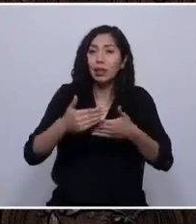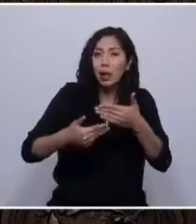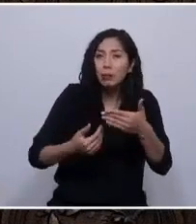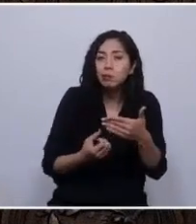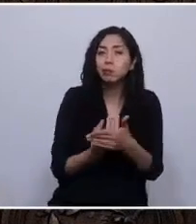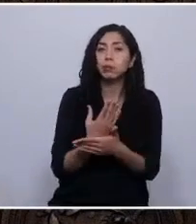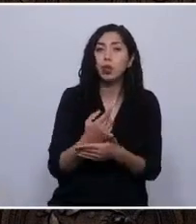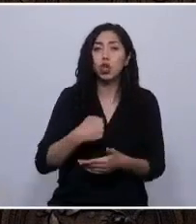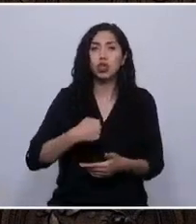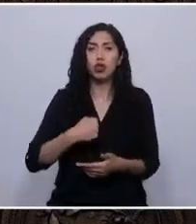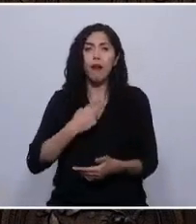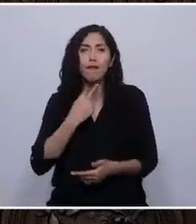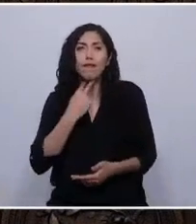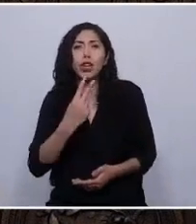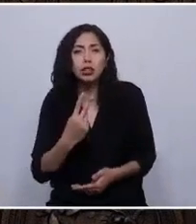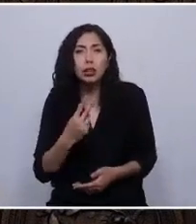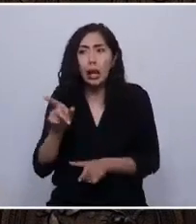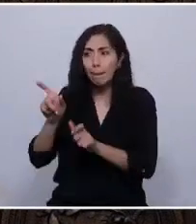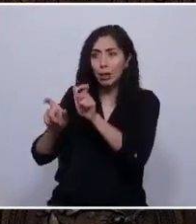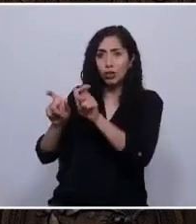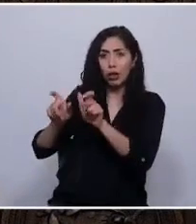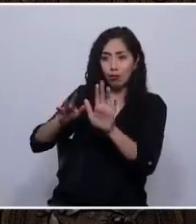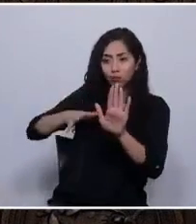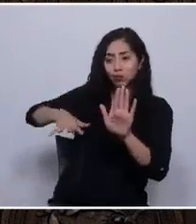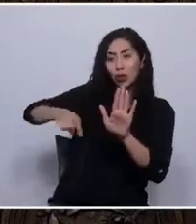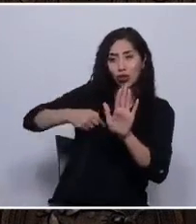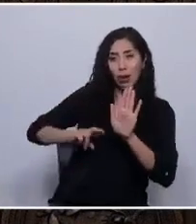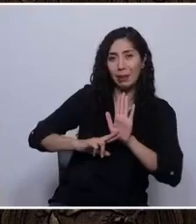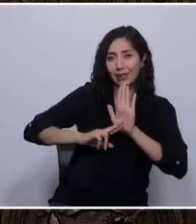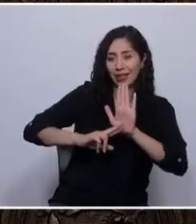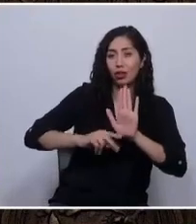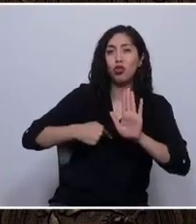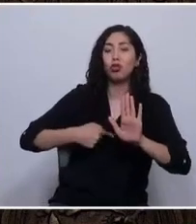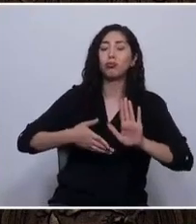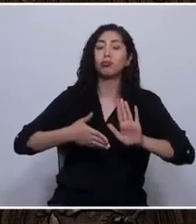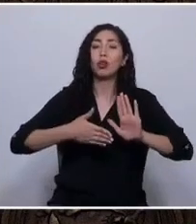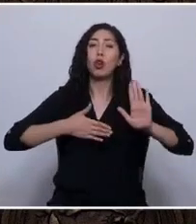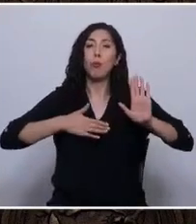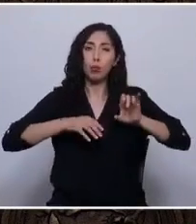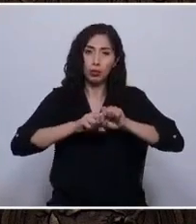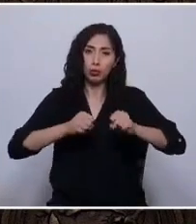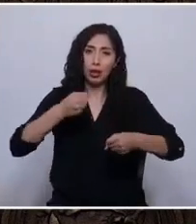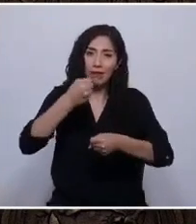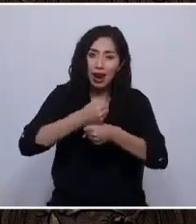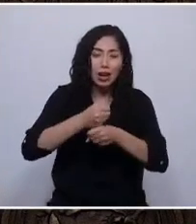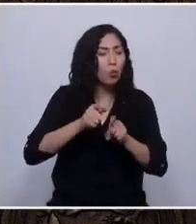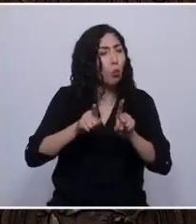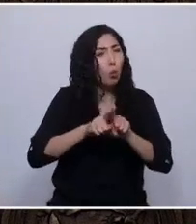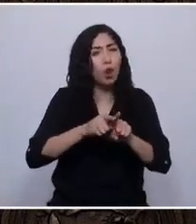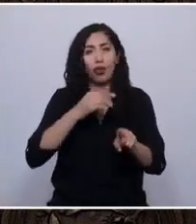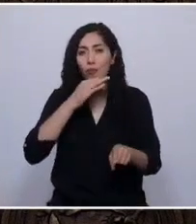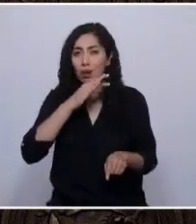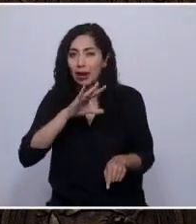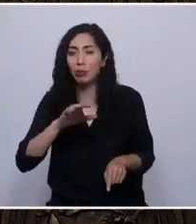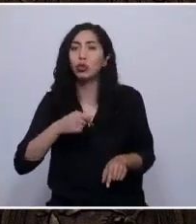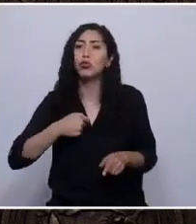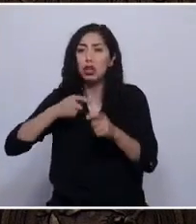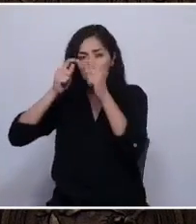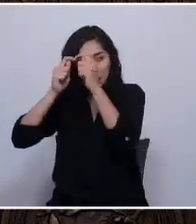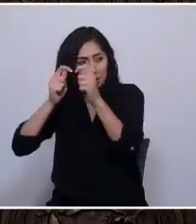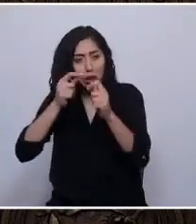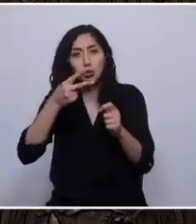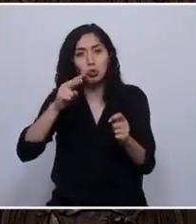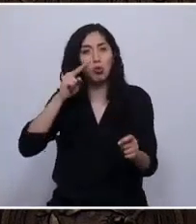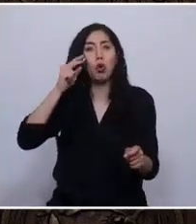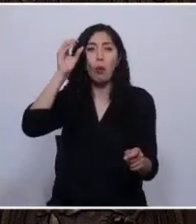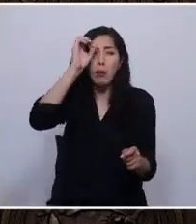seré la voz de los que me han traído hasta aquí. Me comprometo a trabajar como el hombre de campo que soy. Me comprometo a respetar sus visiones y tratar de llegar a un